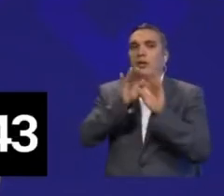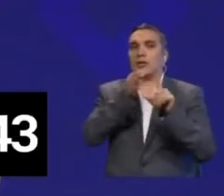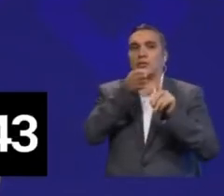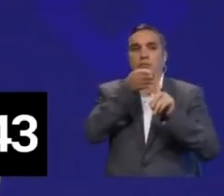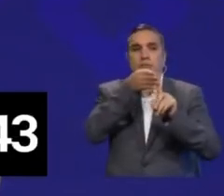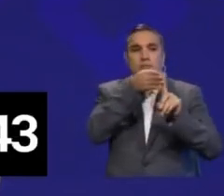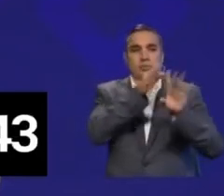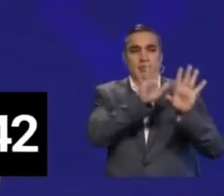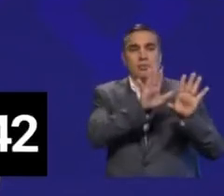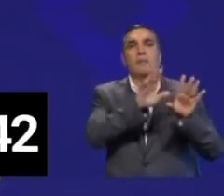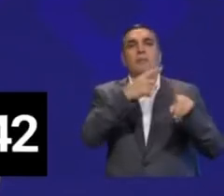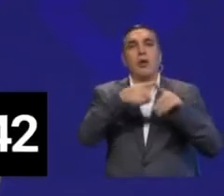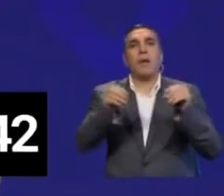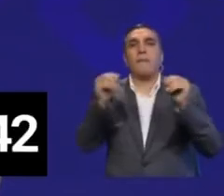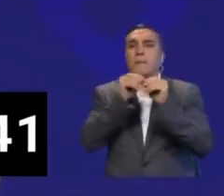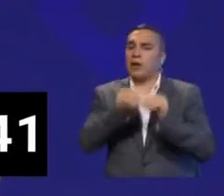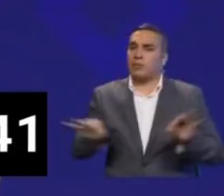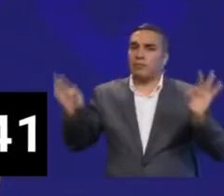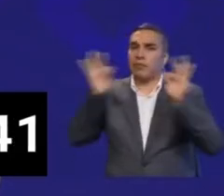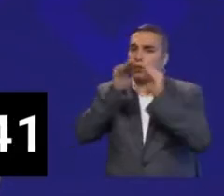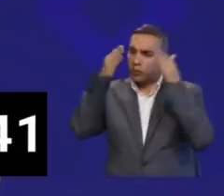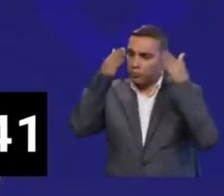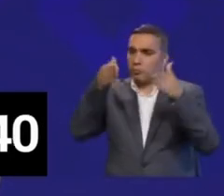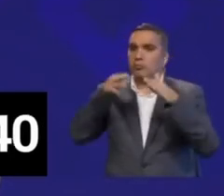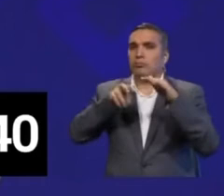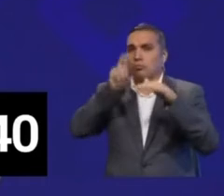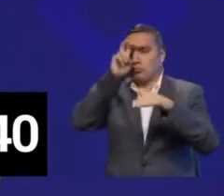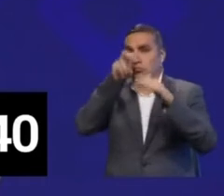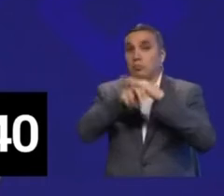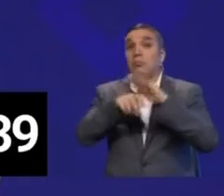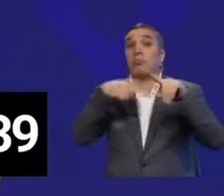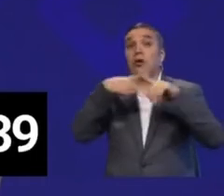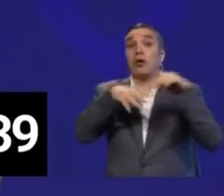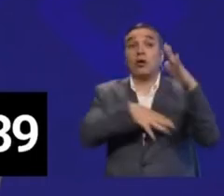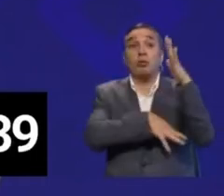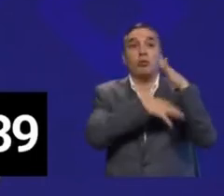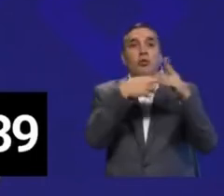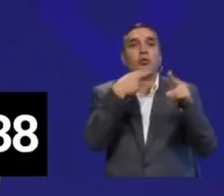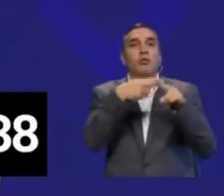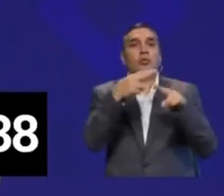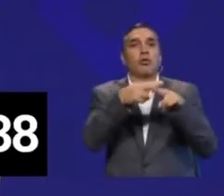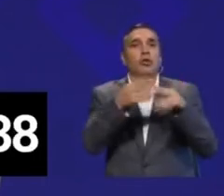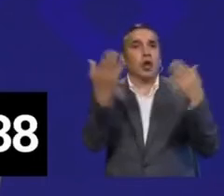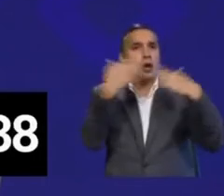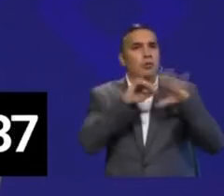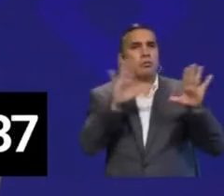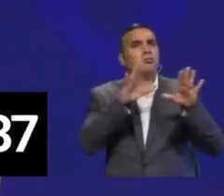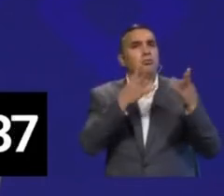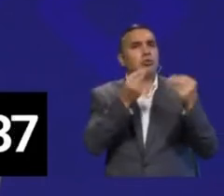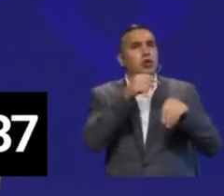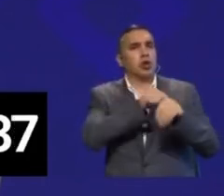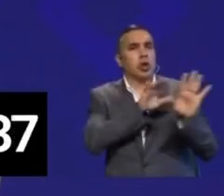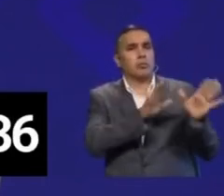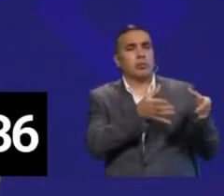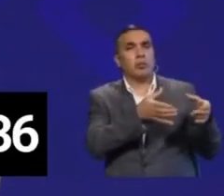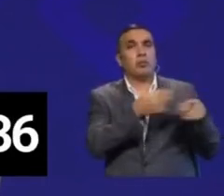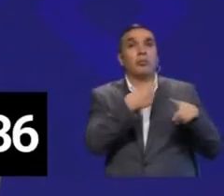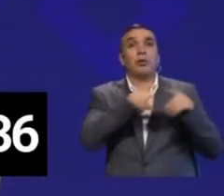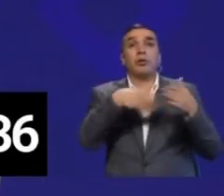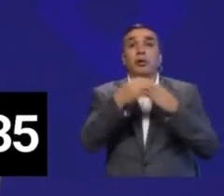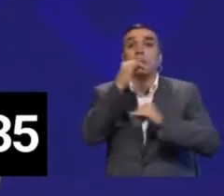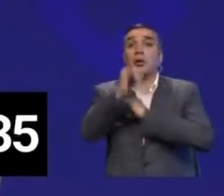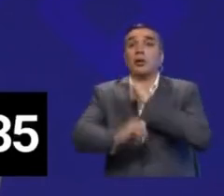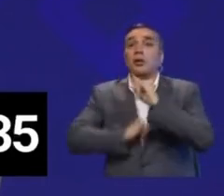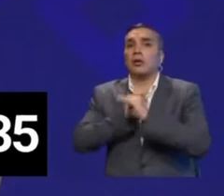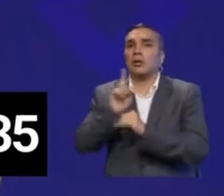el Ecuador. Tenemos el petróleo que no se acabará muy pronto, tenemos para largo tiempo. Pero ¿qué es lo que sucede a nivel